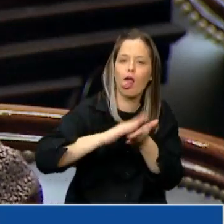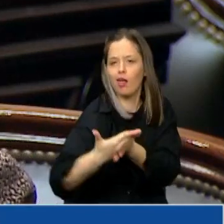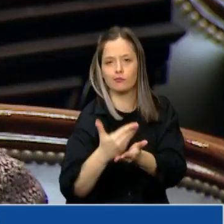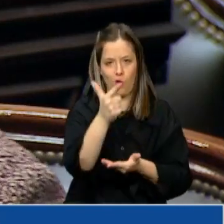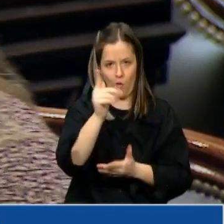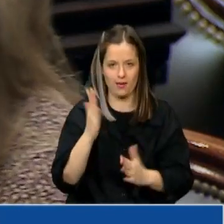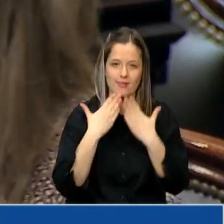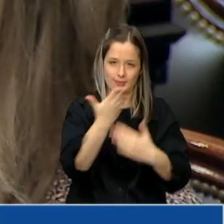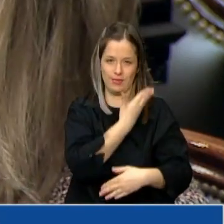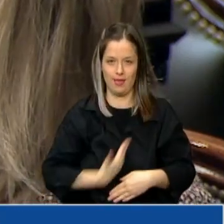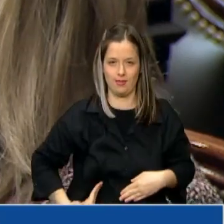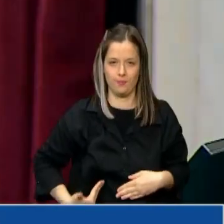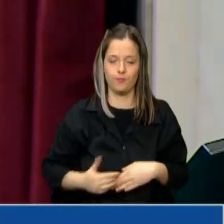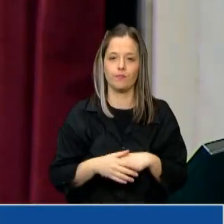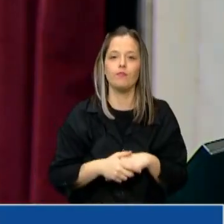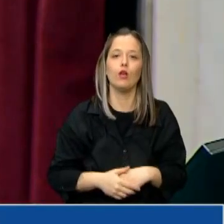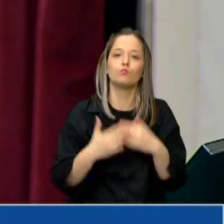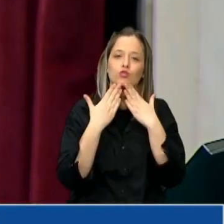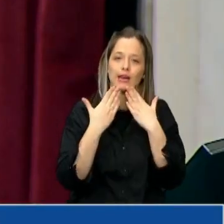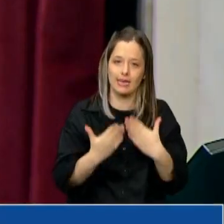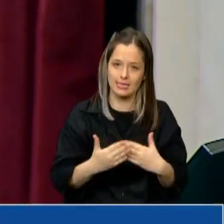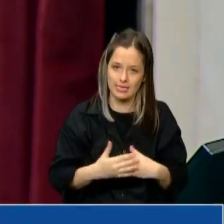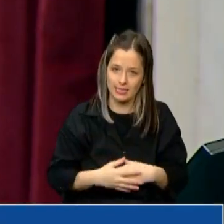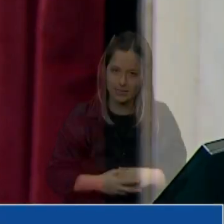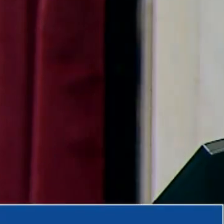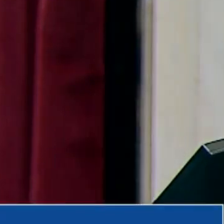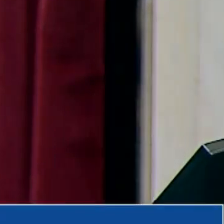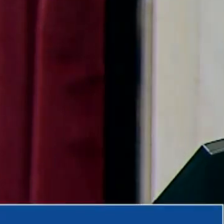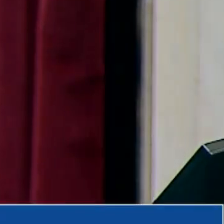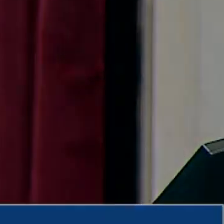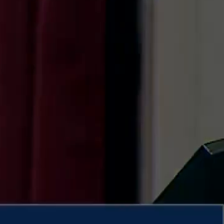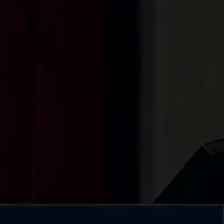Gracias, presidente. Muchas gracias, señora diputada.